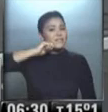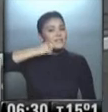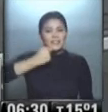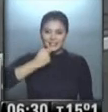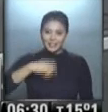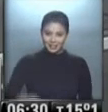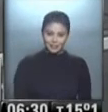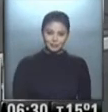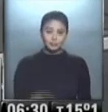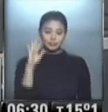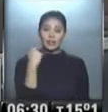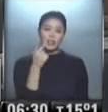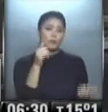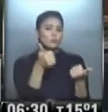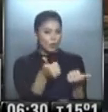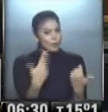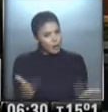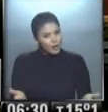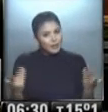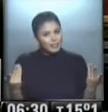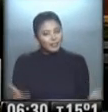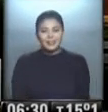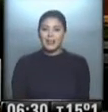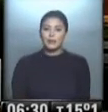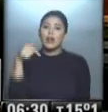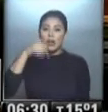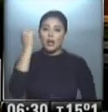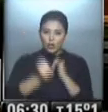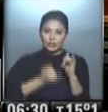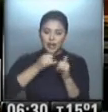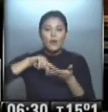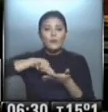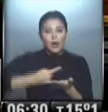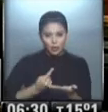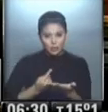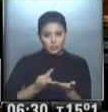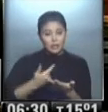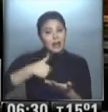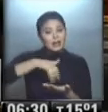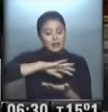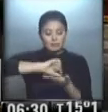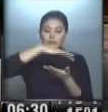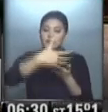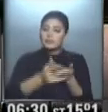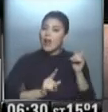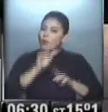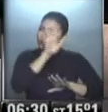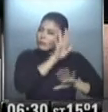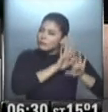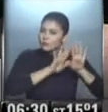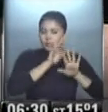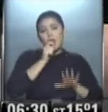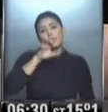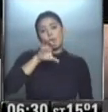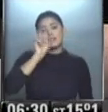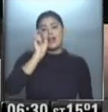linda, Nadia. Sí, bien para levantarse. Y les digo que en el Gran Buenos Aires van a encontrar alguna neblinita. En la